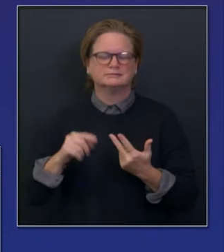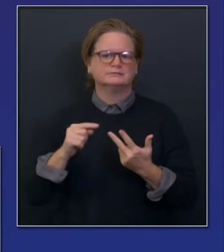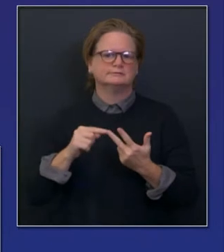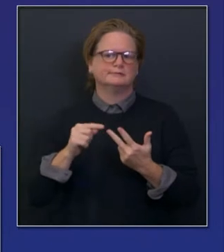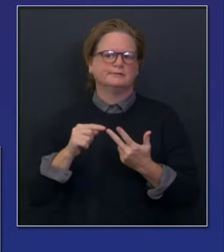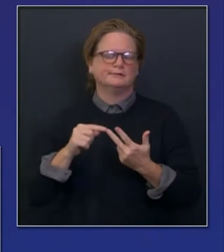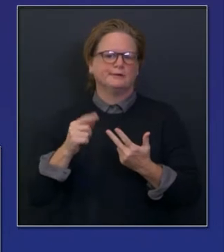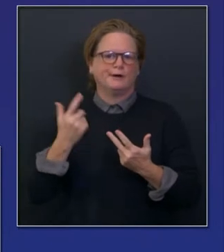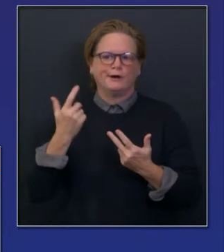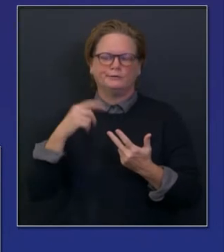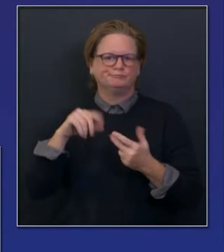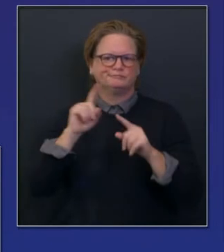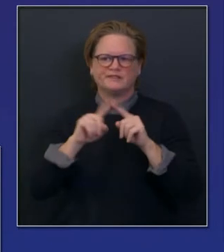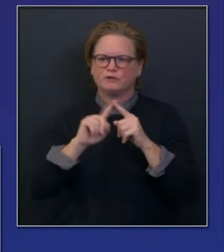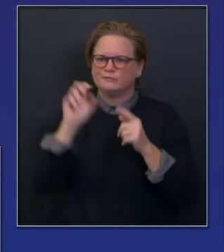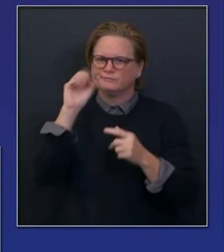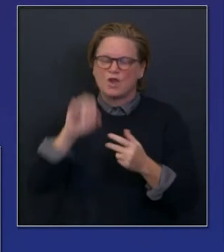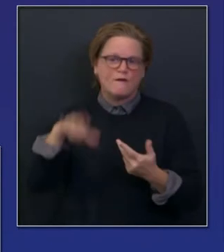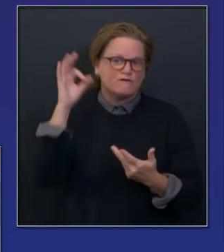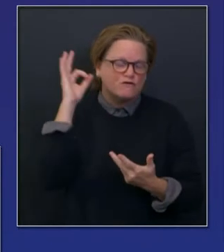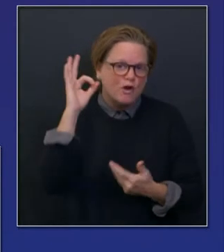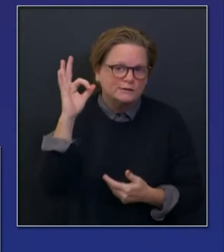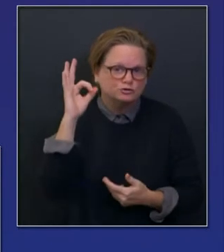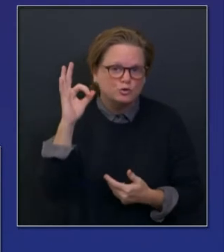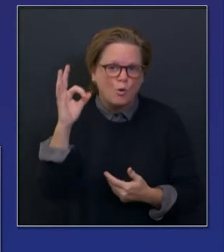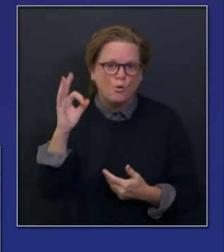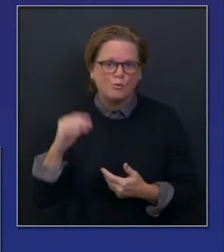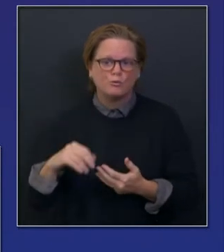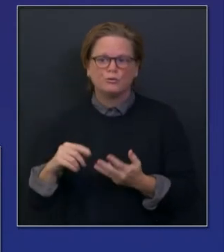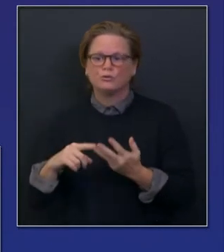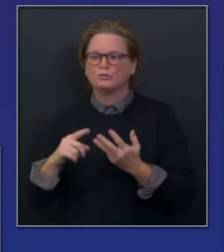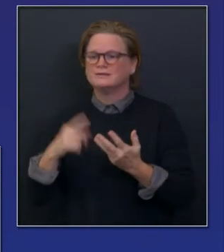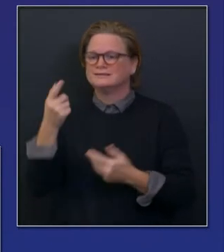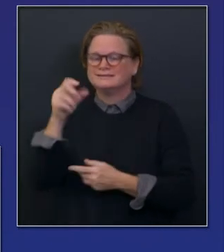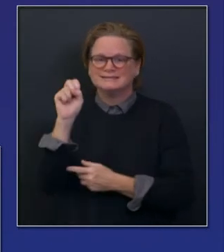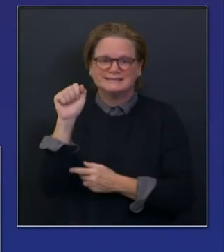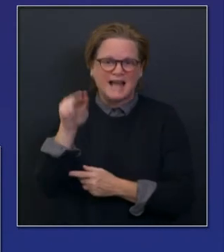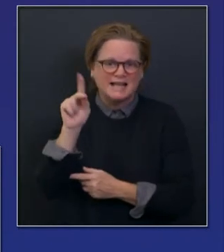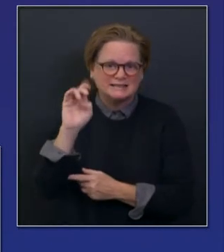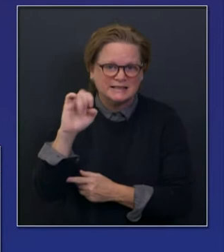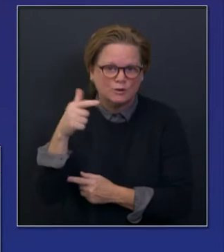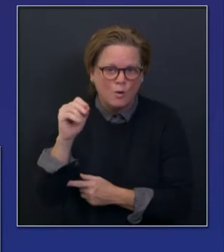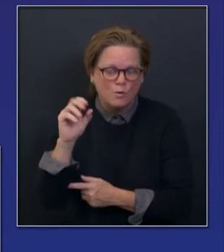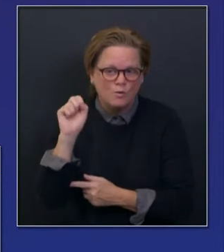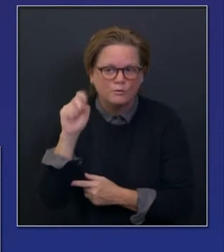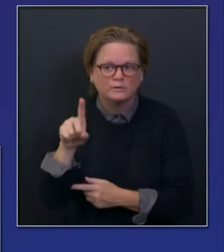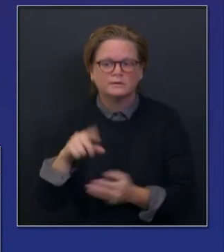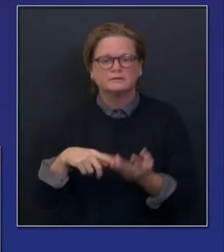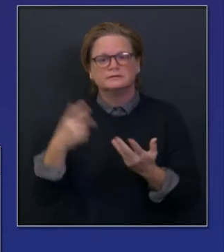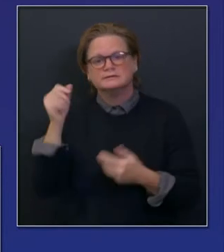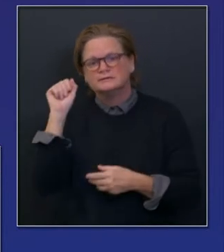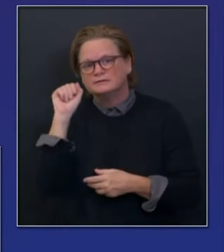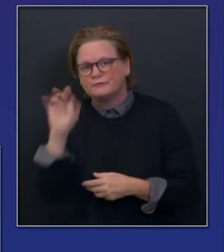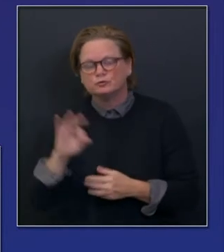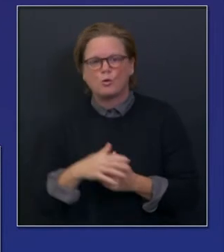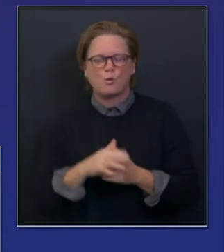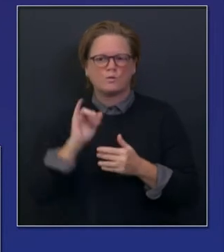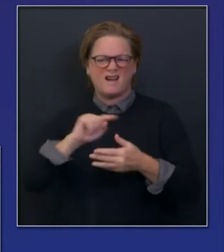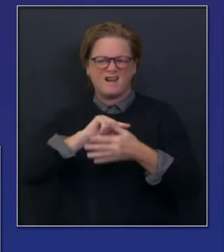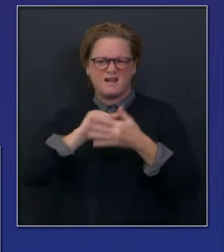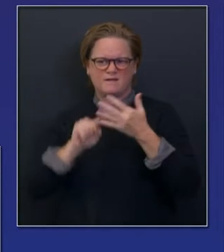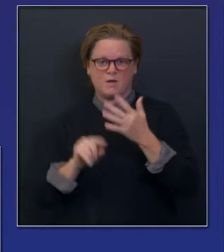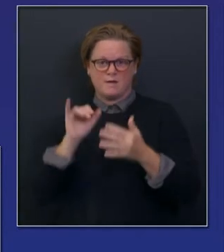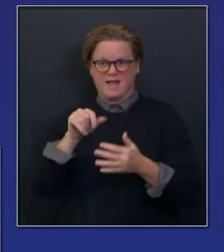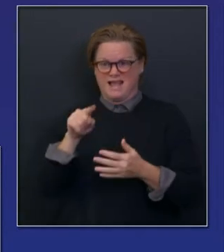prender las cosas ahí, preparando por si acaso es necesario utilizar estas instalaciones